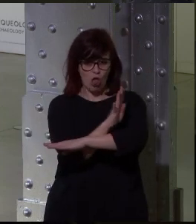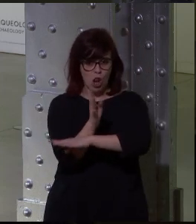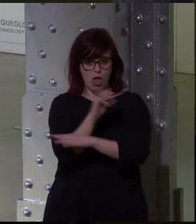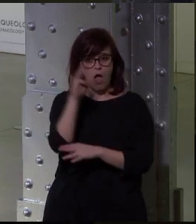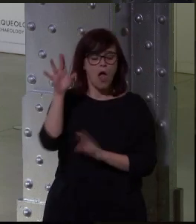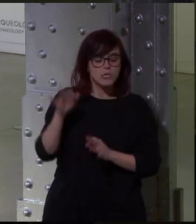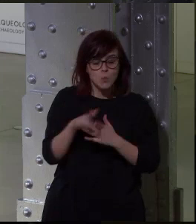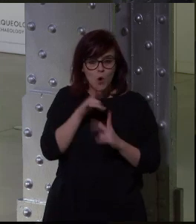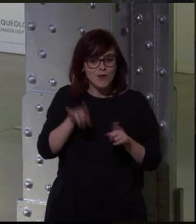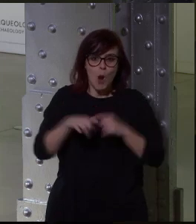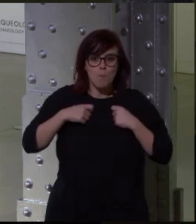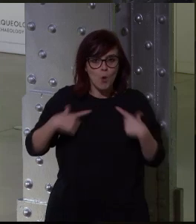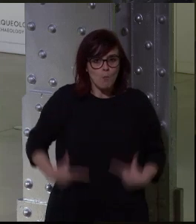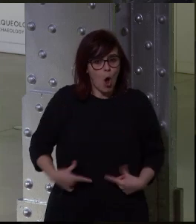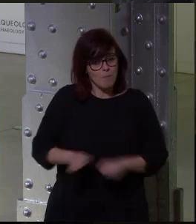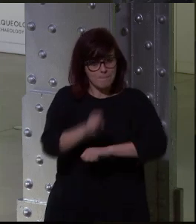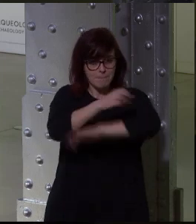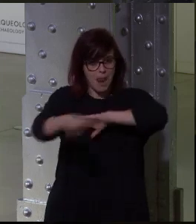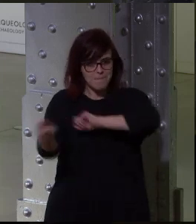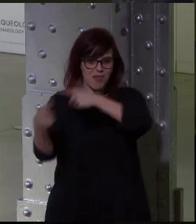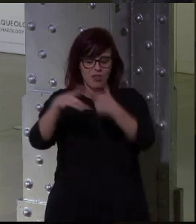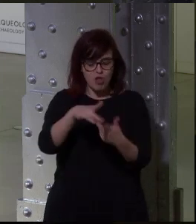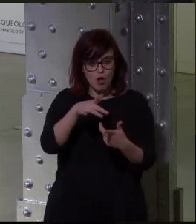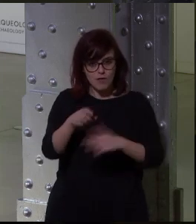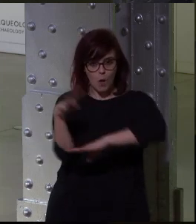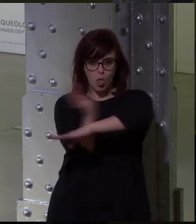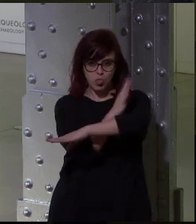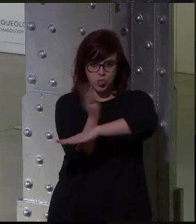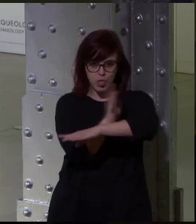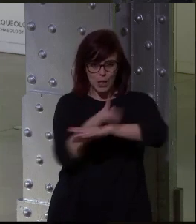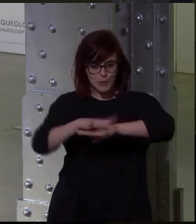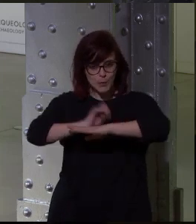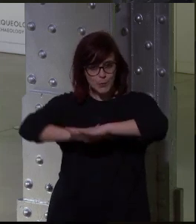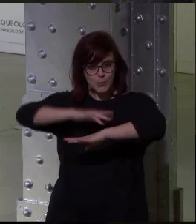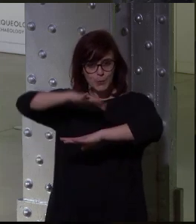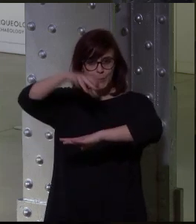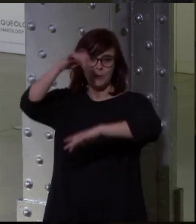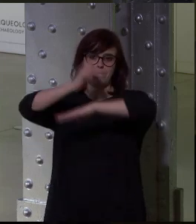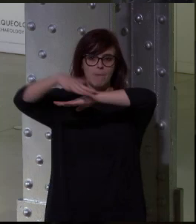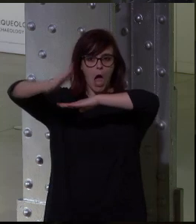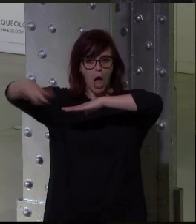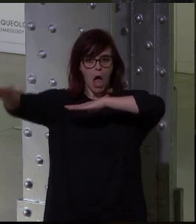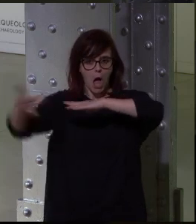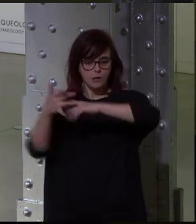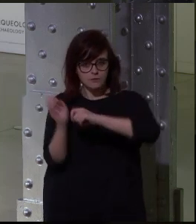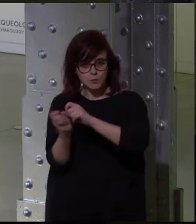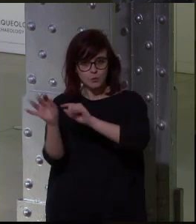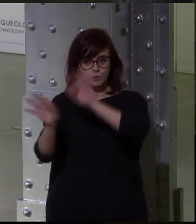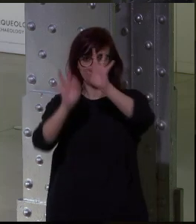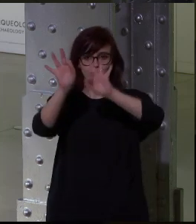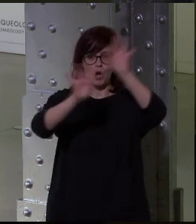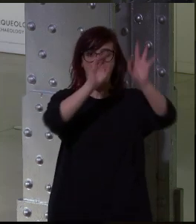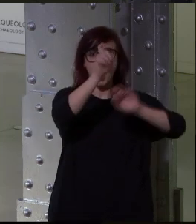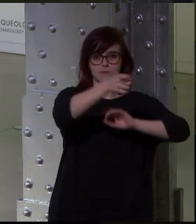pulmón que suministra oxígeno al Mediterráneo. Quiero que el principal